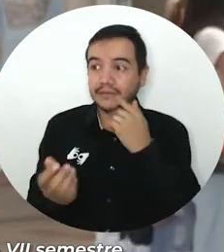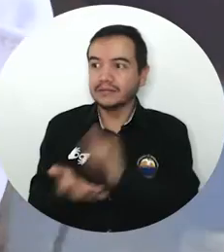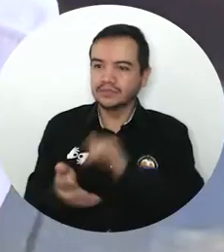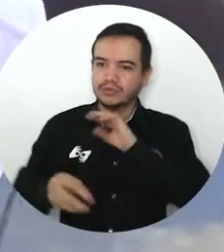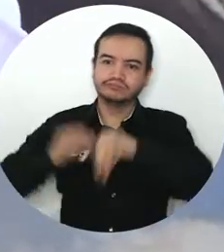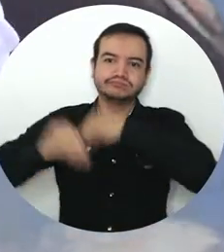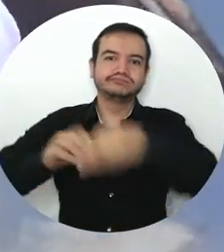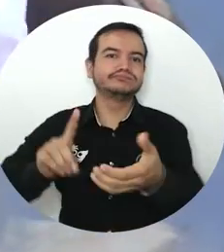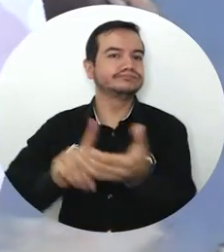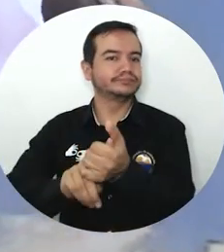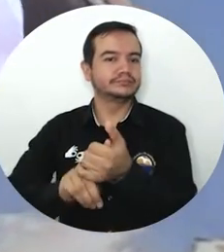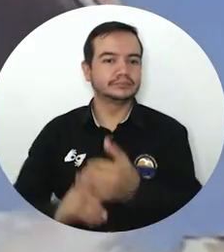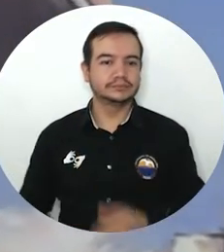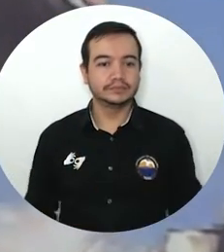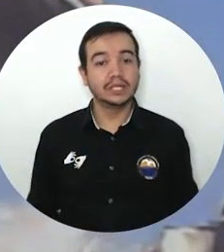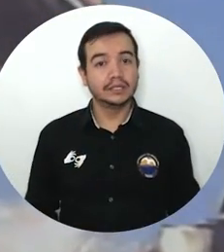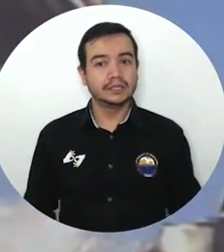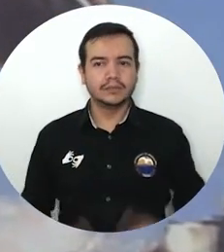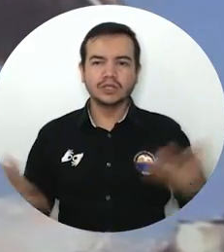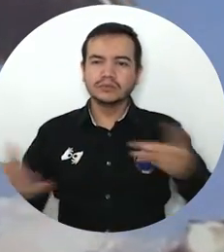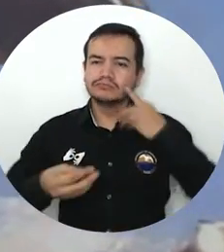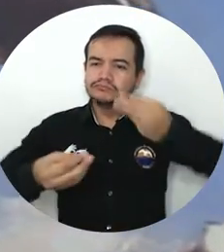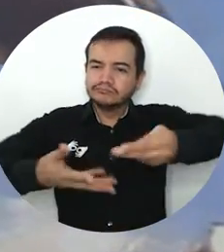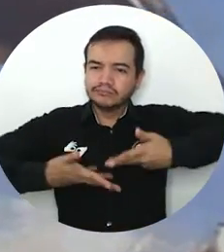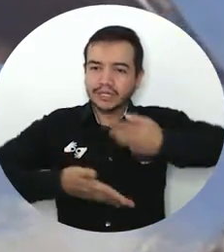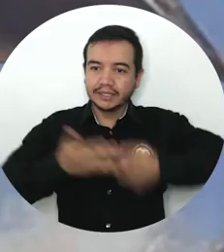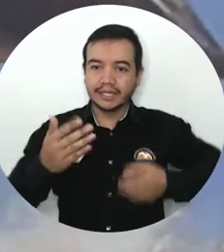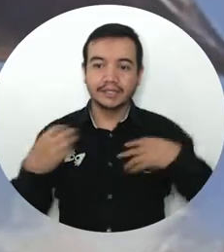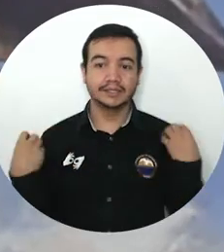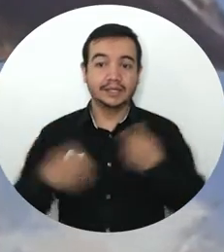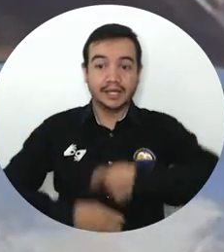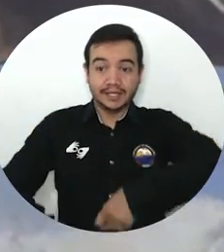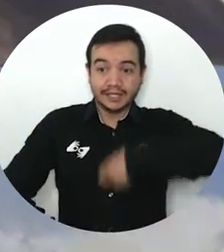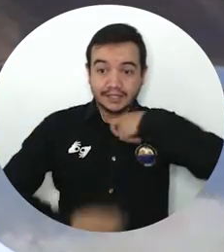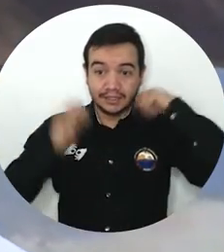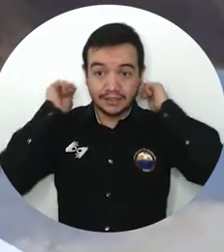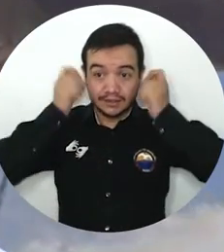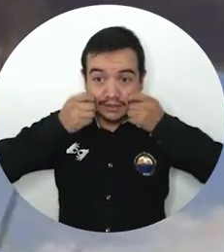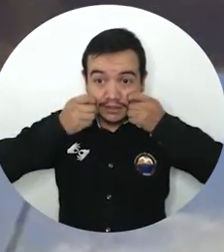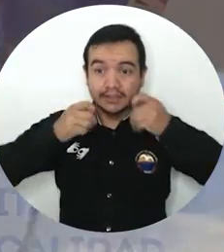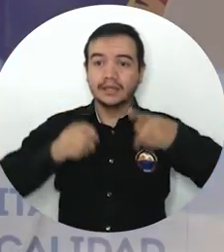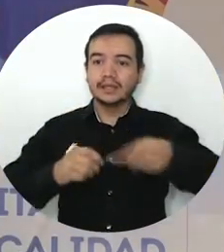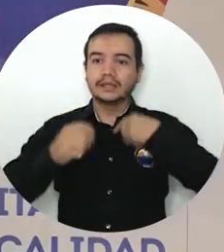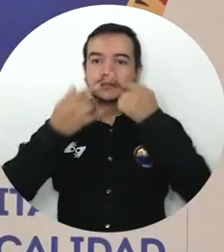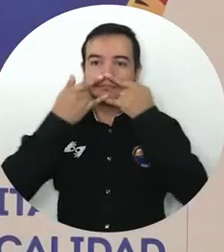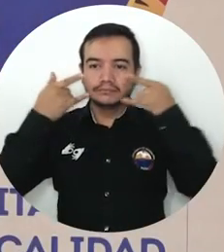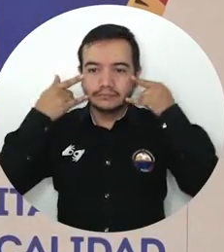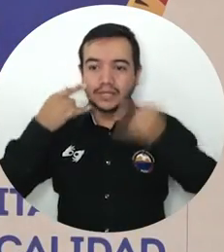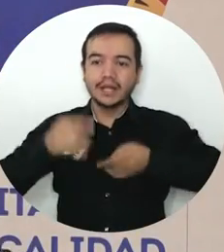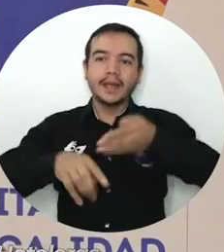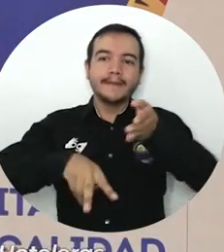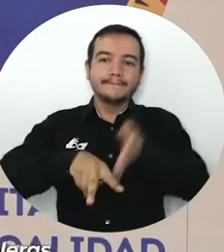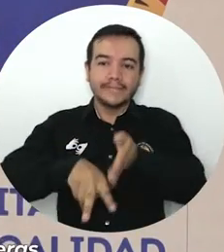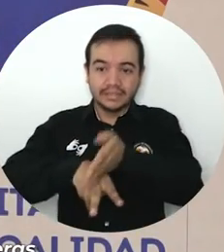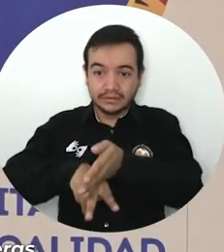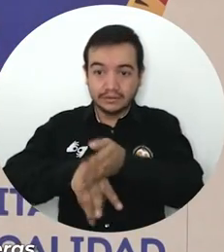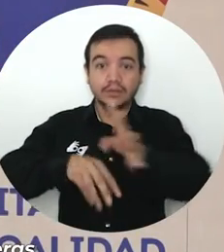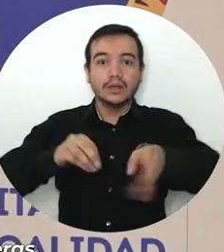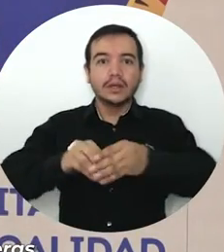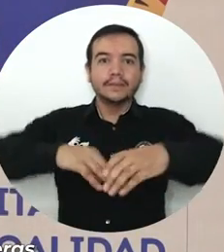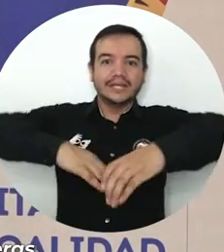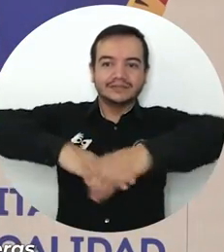logros. El kit cuenta con una chaqueta, con un pantalón, con unas polainas y con un tapabocas, todos elaborados en